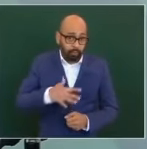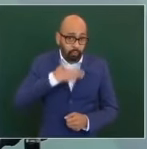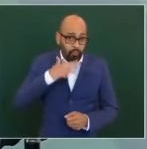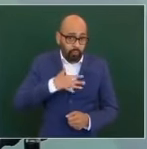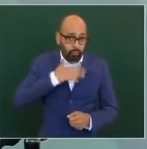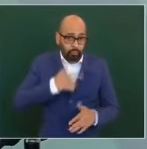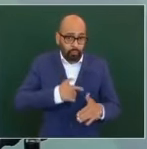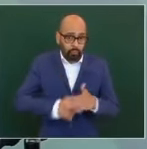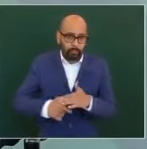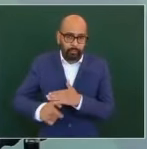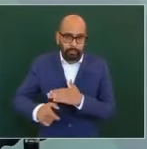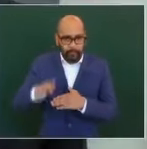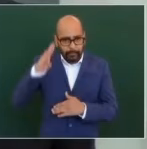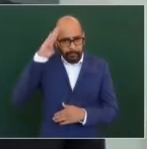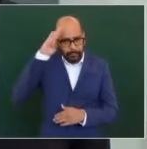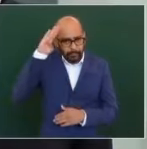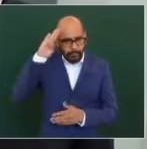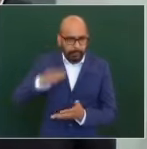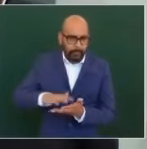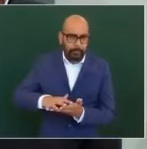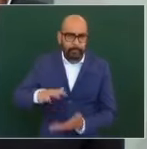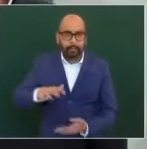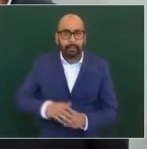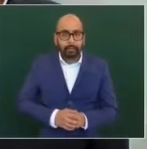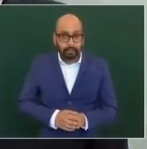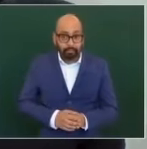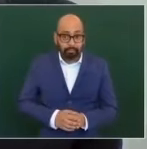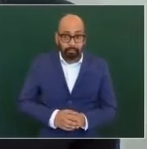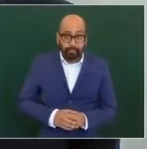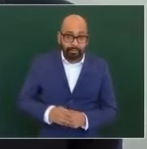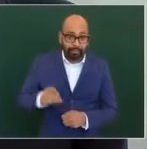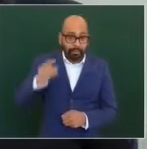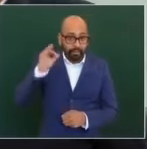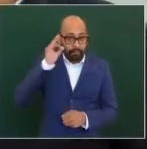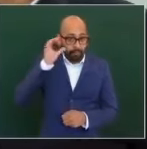tremenda, al grado que su secretario de seguridad